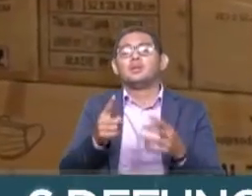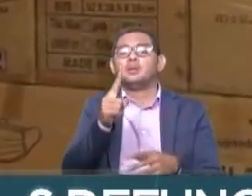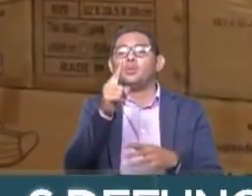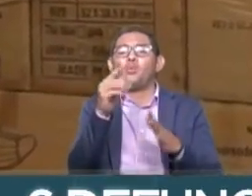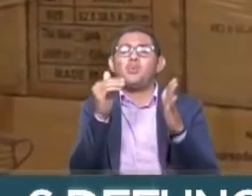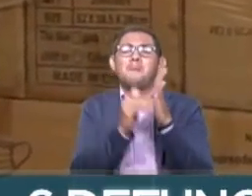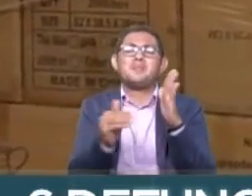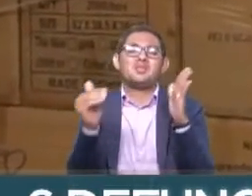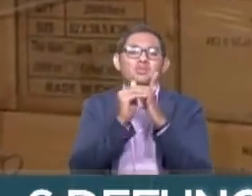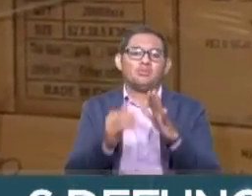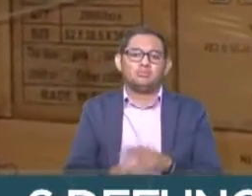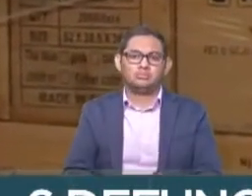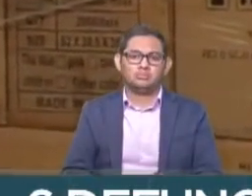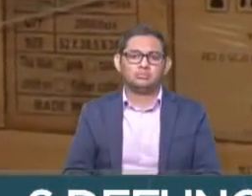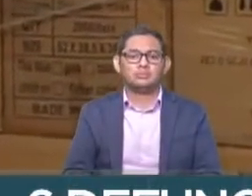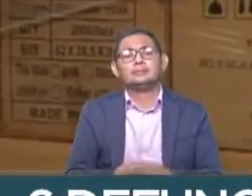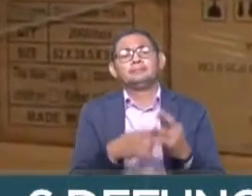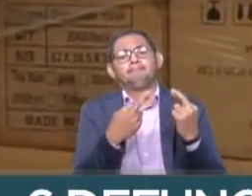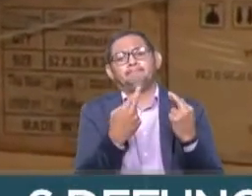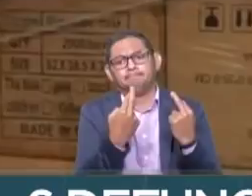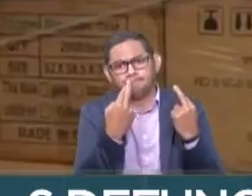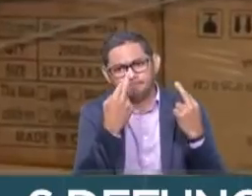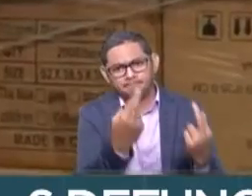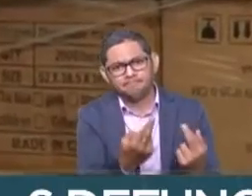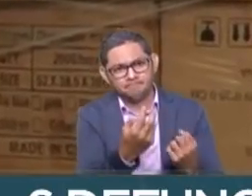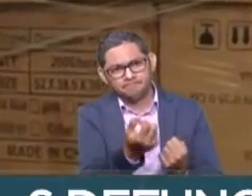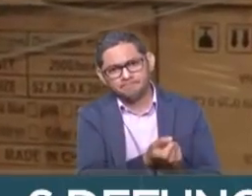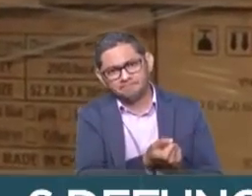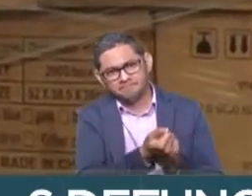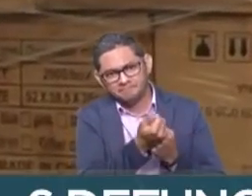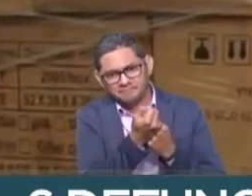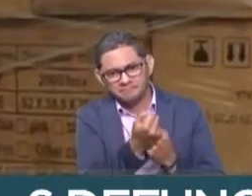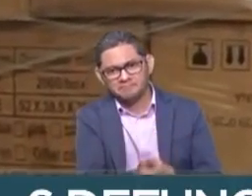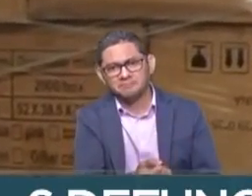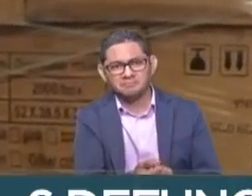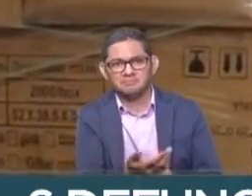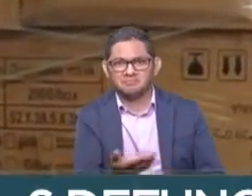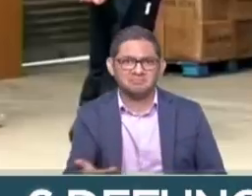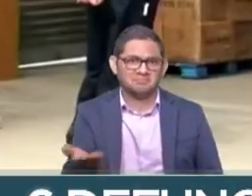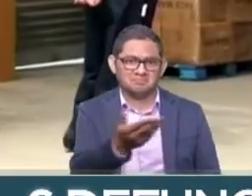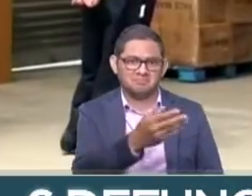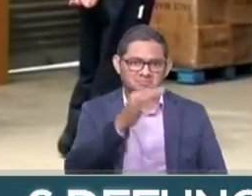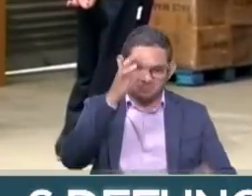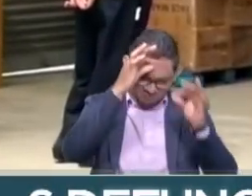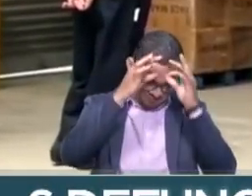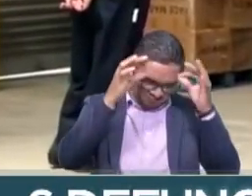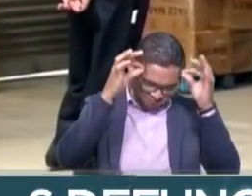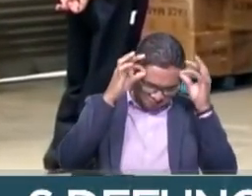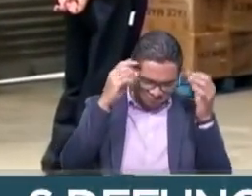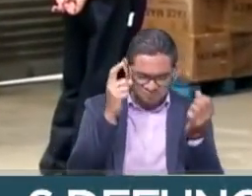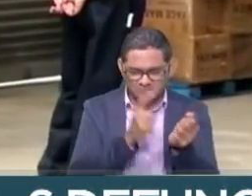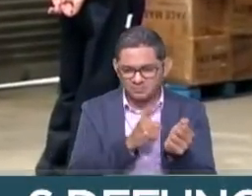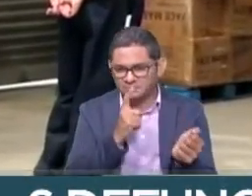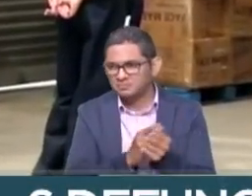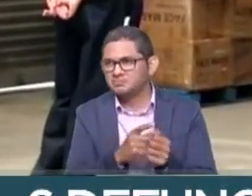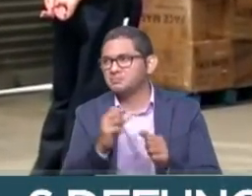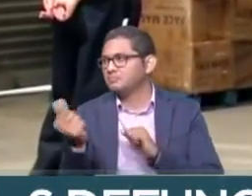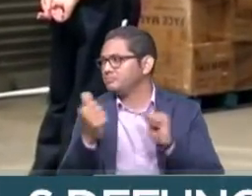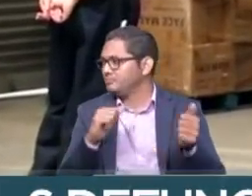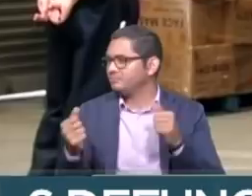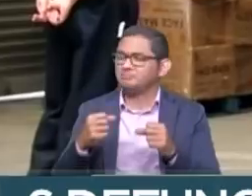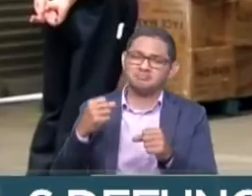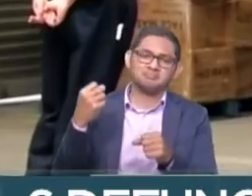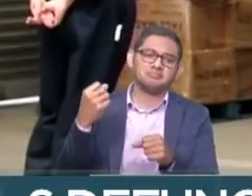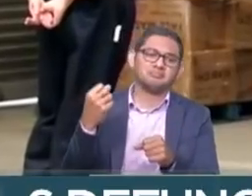cuales servirán para reforzar los equipos de protección del personal que utiliza a diario nuestros, en especial